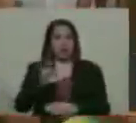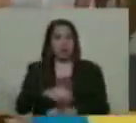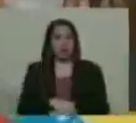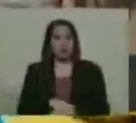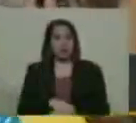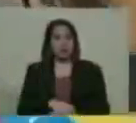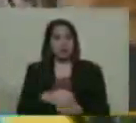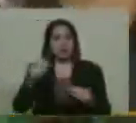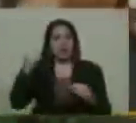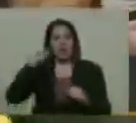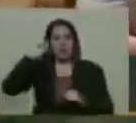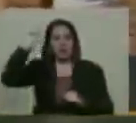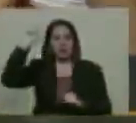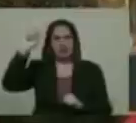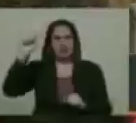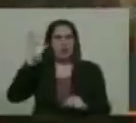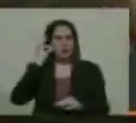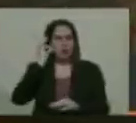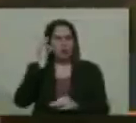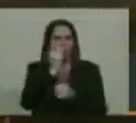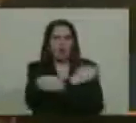Un abrazo, Tania.